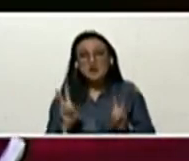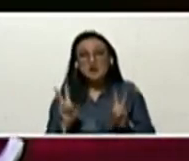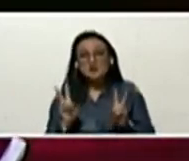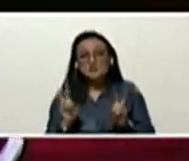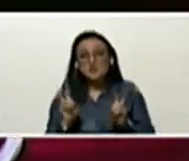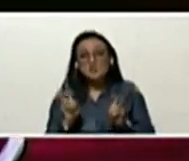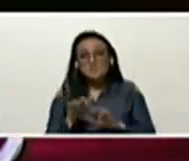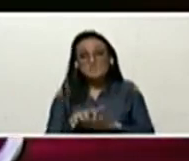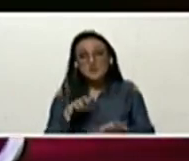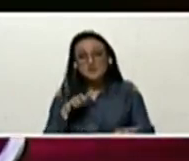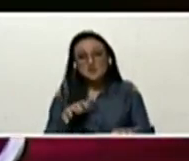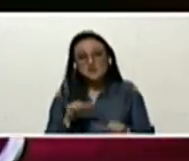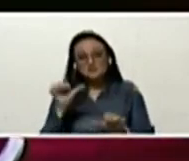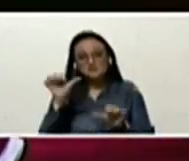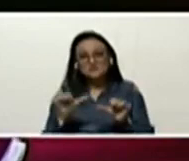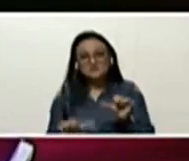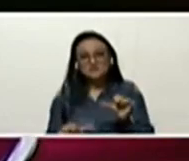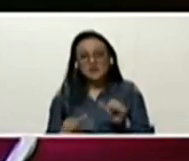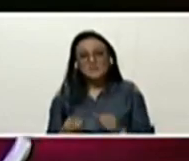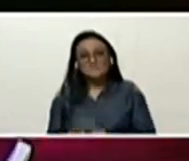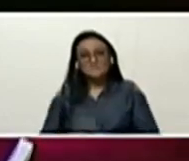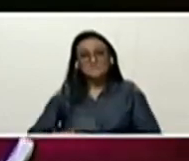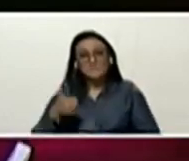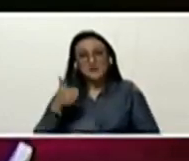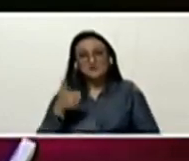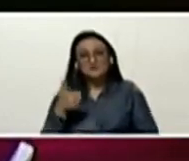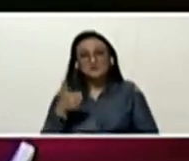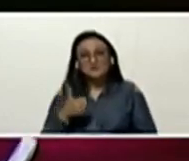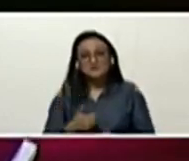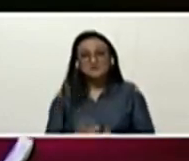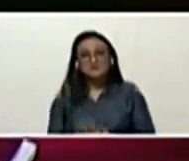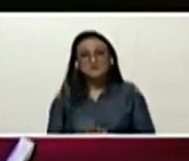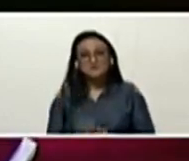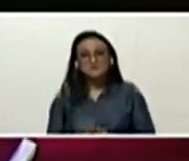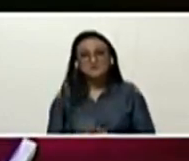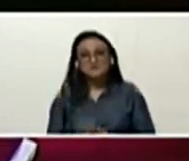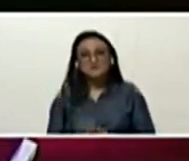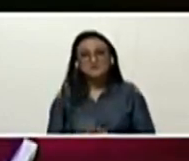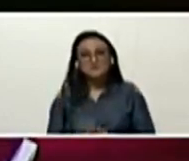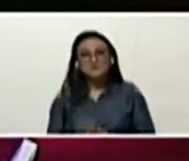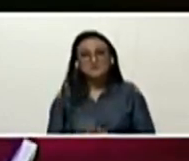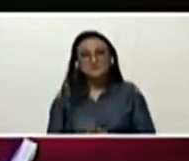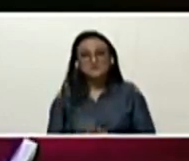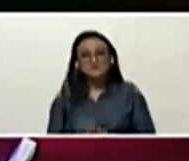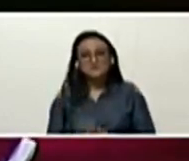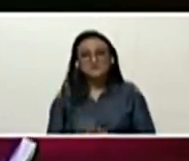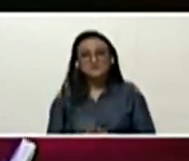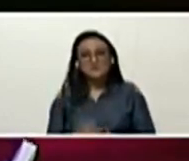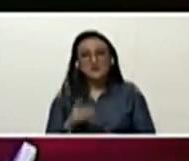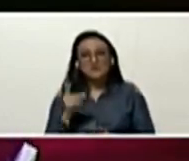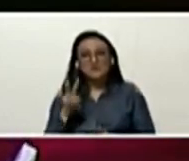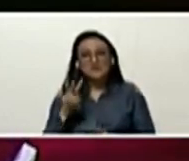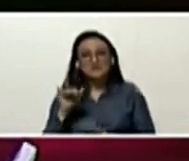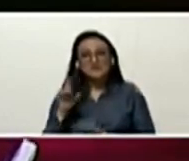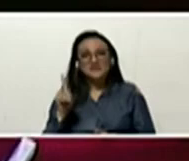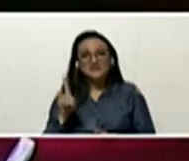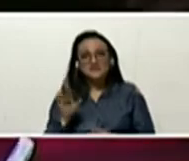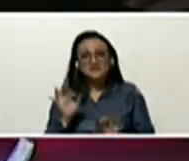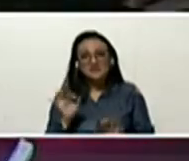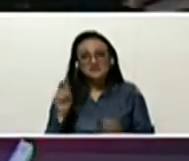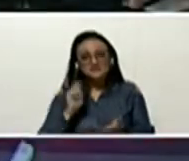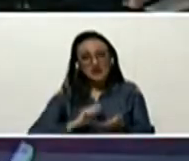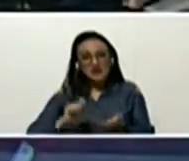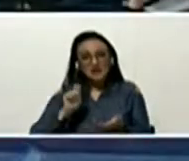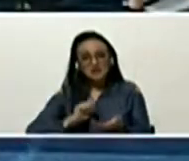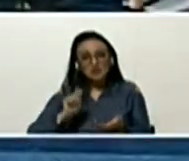mayorías. Hay que hablar mucho más allá, mucho más allá. David Gómez Rodríguez, David es